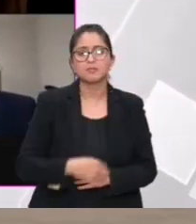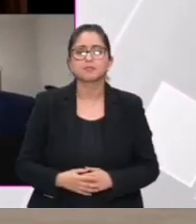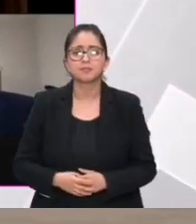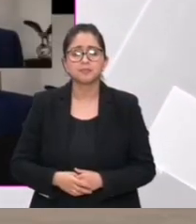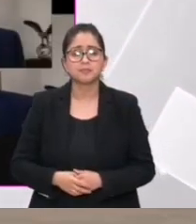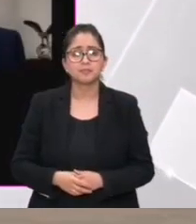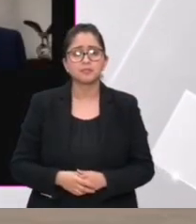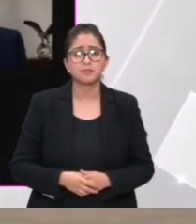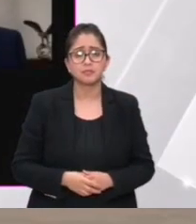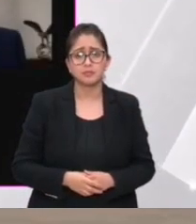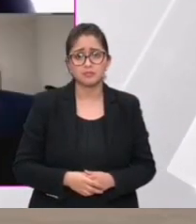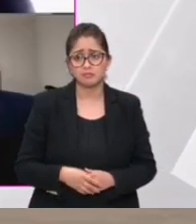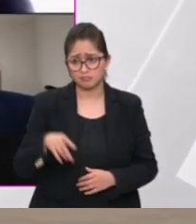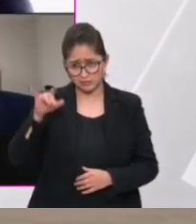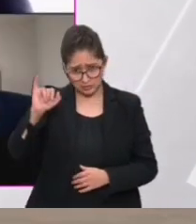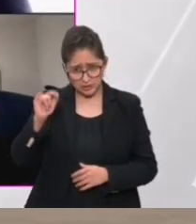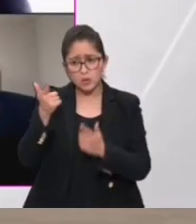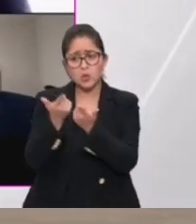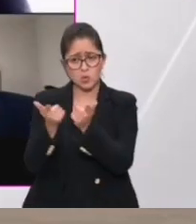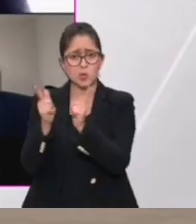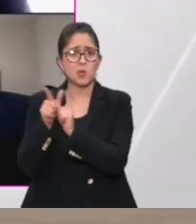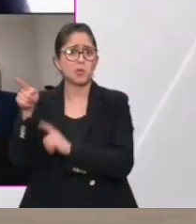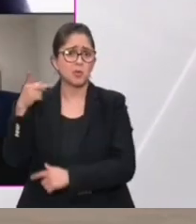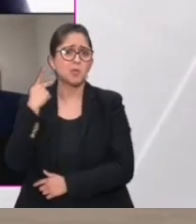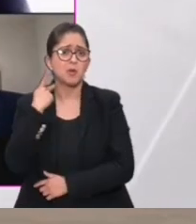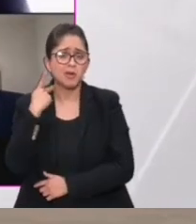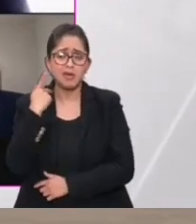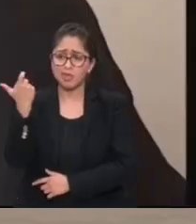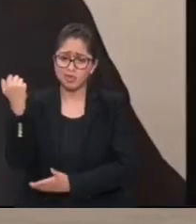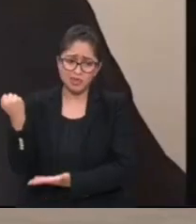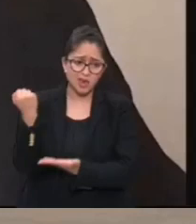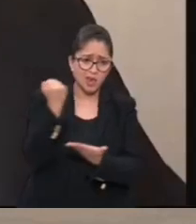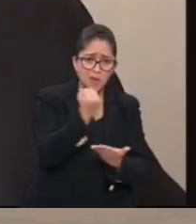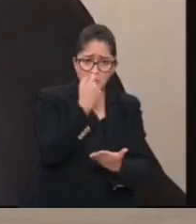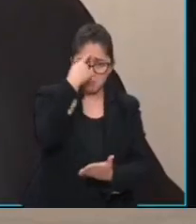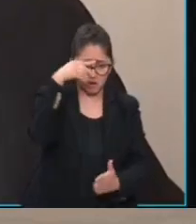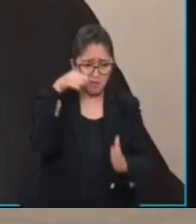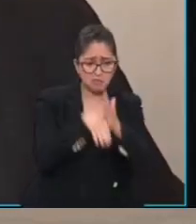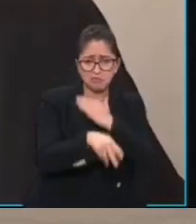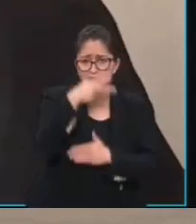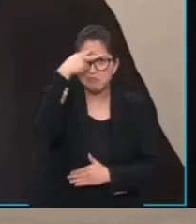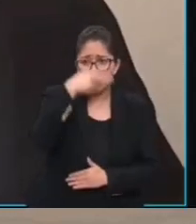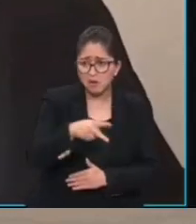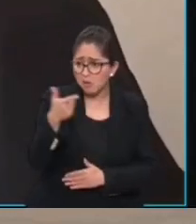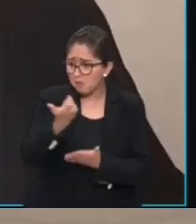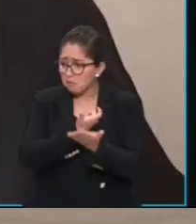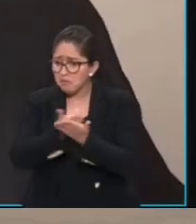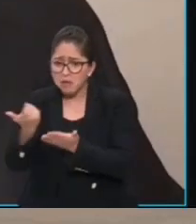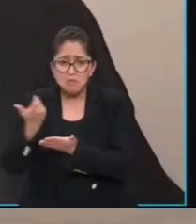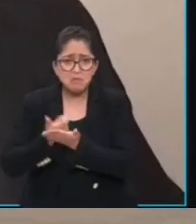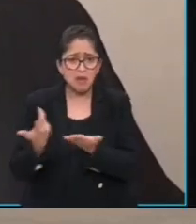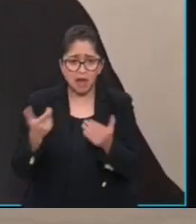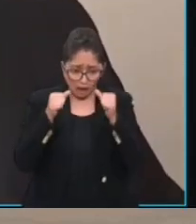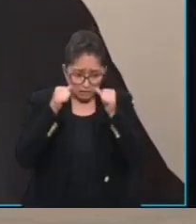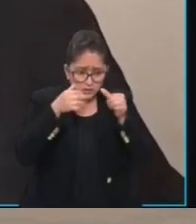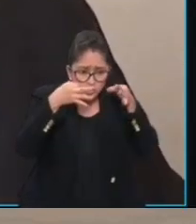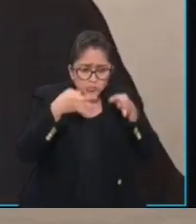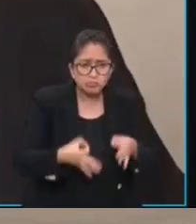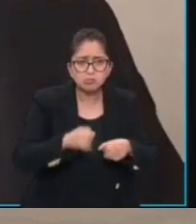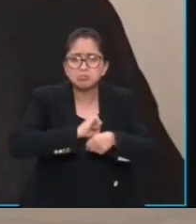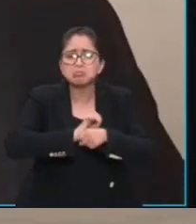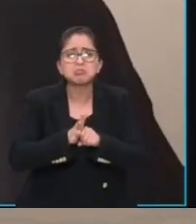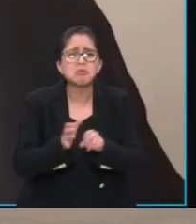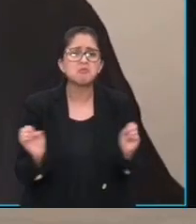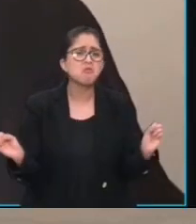por supuesto, que han transformado el presupuesto para dañar al país. Está claro que han bajado el presupuesto, que no han enfrentado la pandemia de manera adecuada,